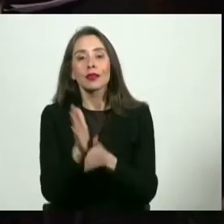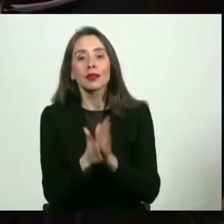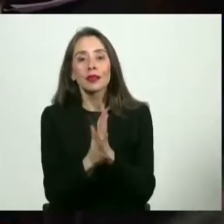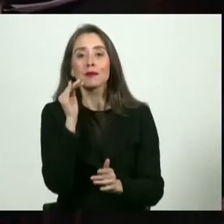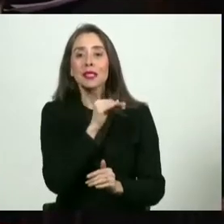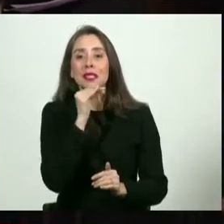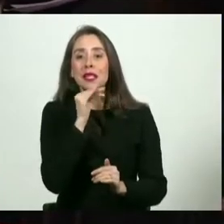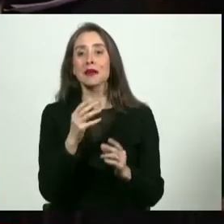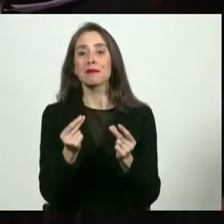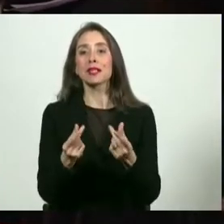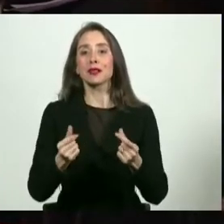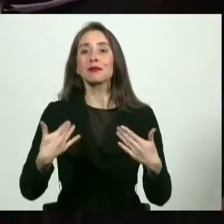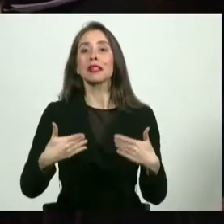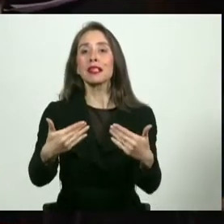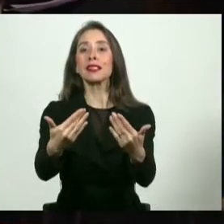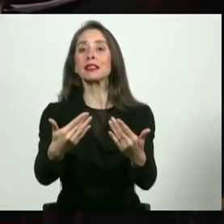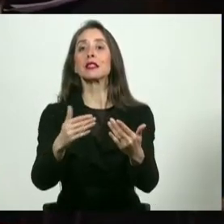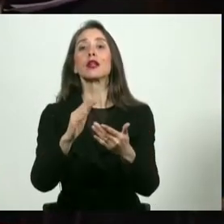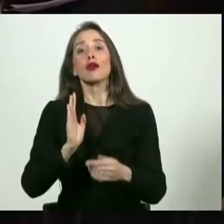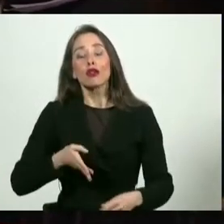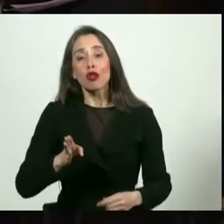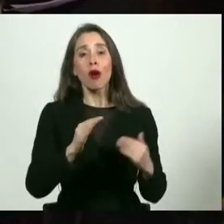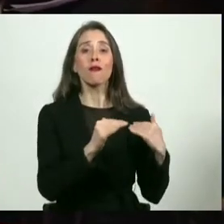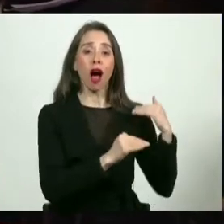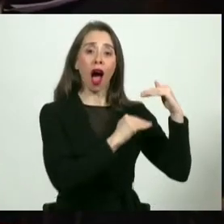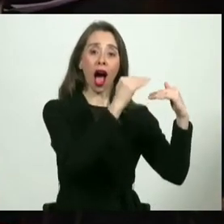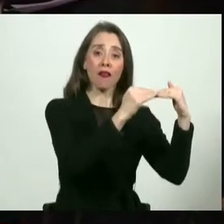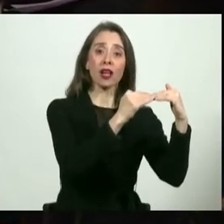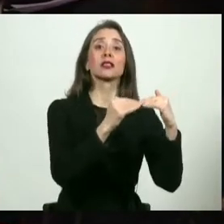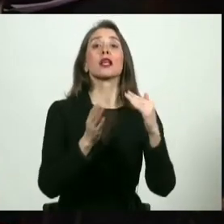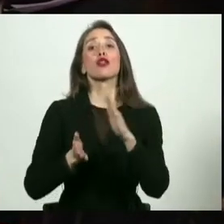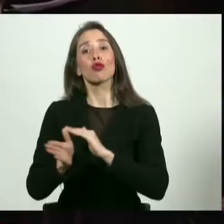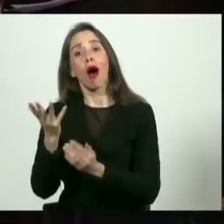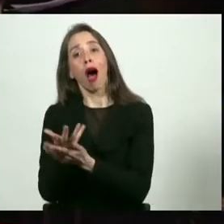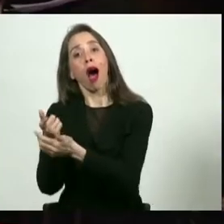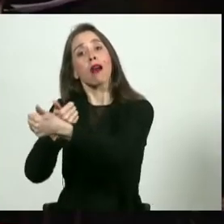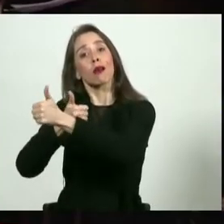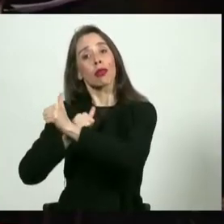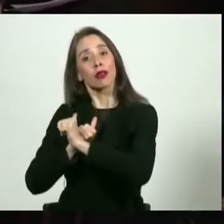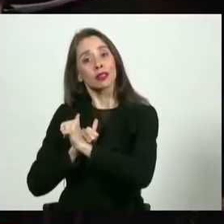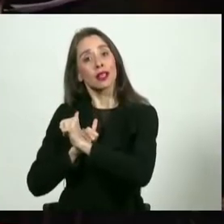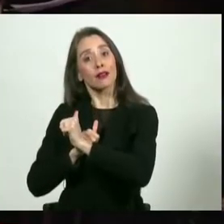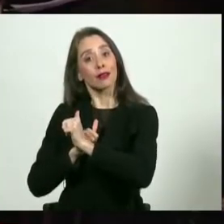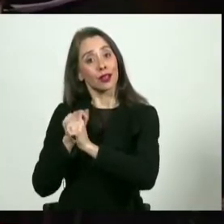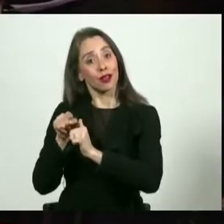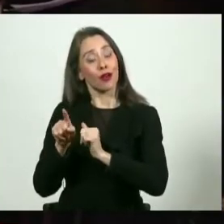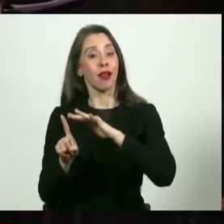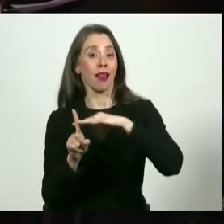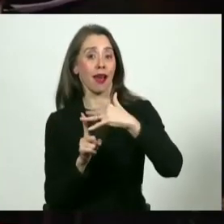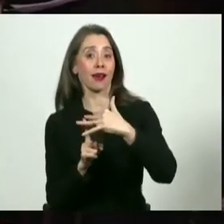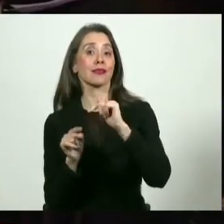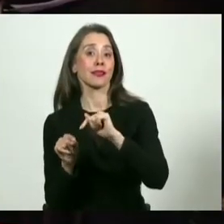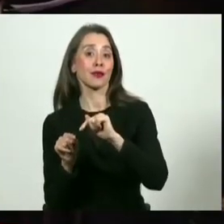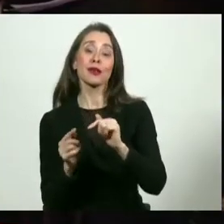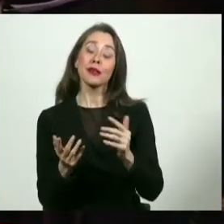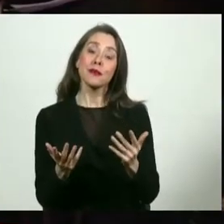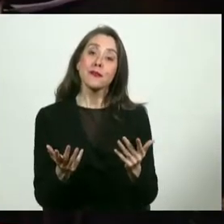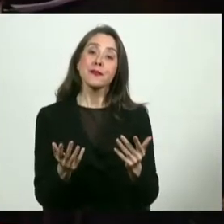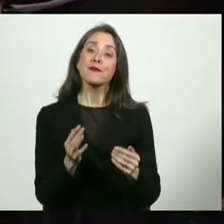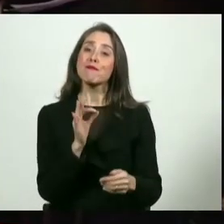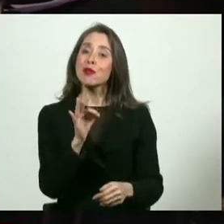más aún, ¿no? Porque tenemos todavía avances, pero tenemos todavía desafíos en esta situación. Y yo creo que sería muy,